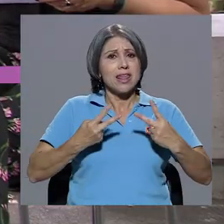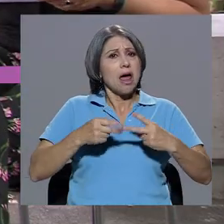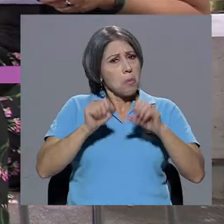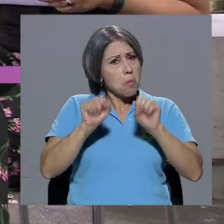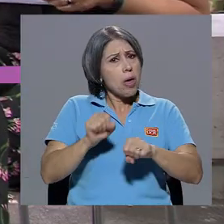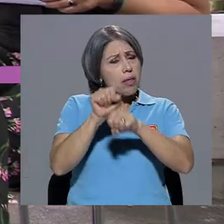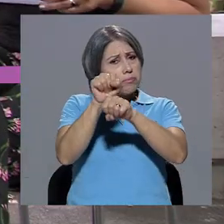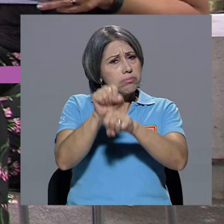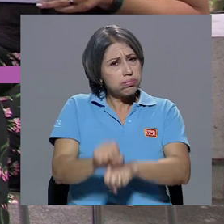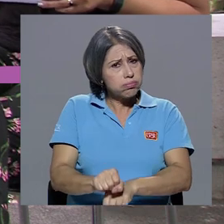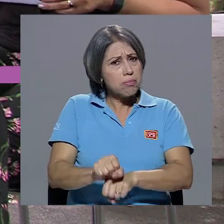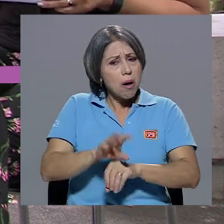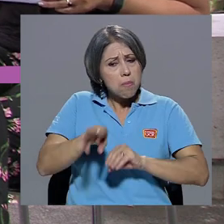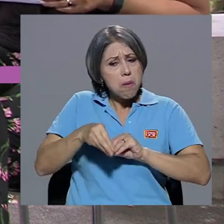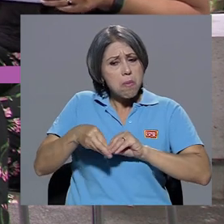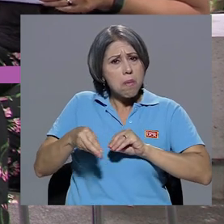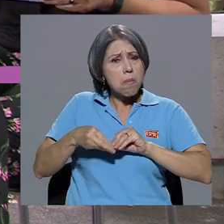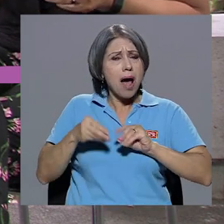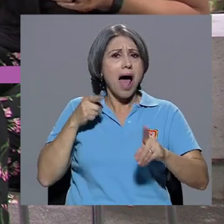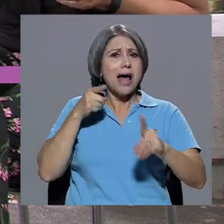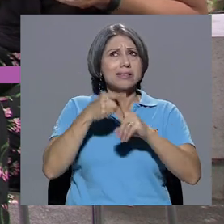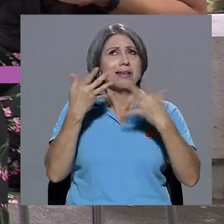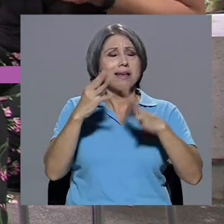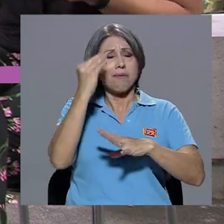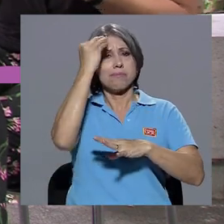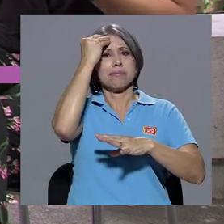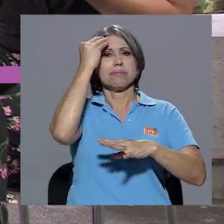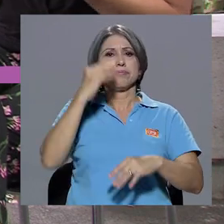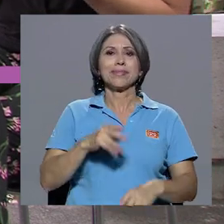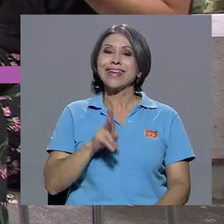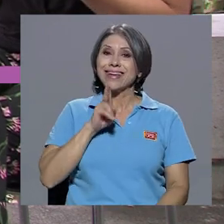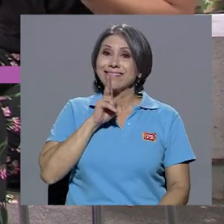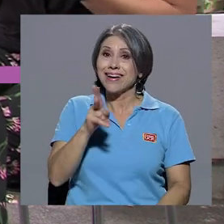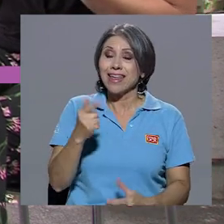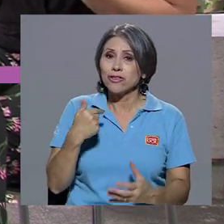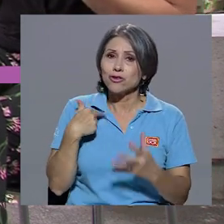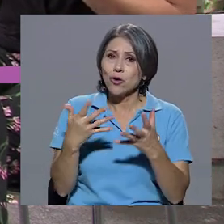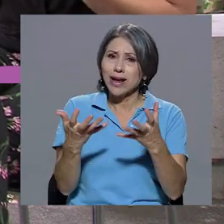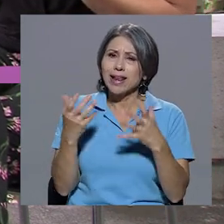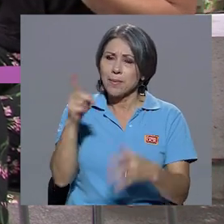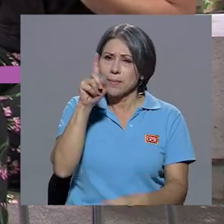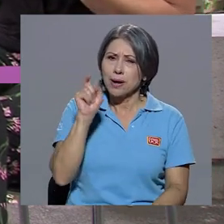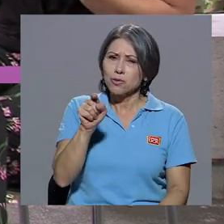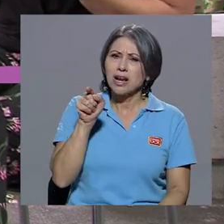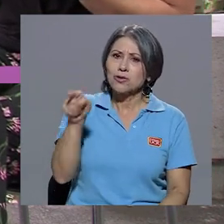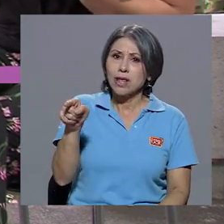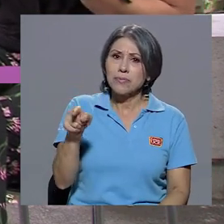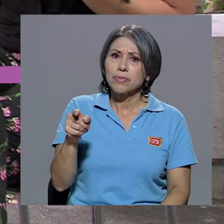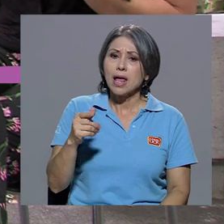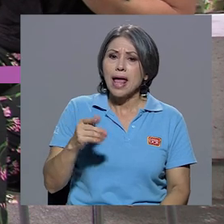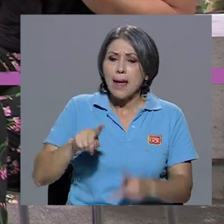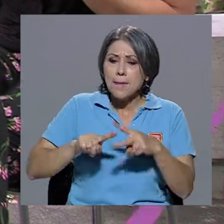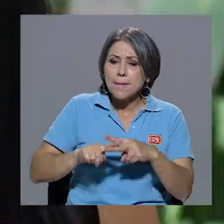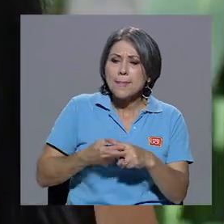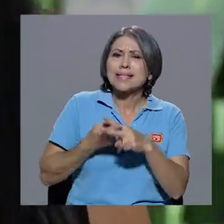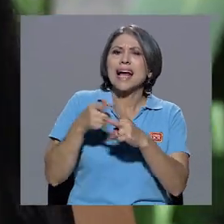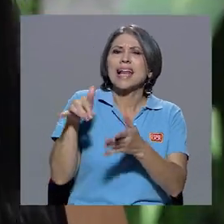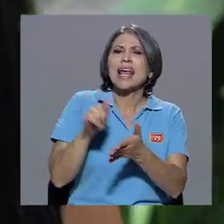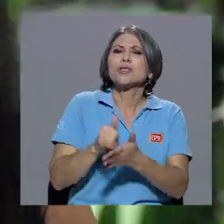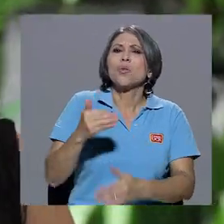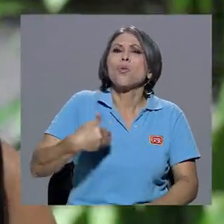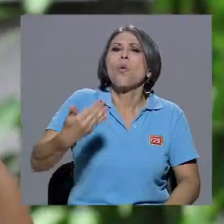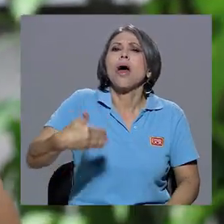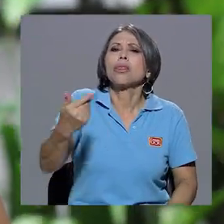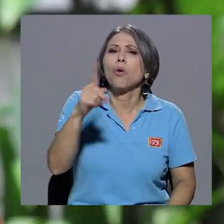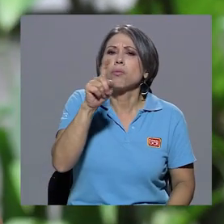como hábitos e ir sumándolos en nuestro día a día hasta que los enraicemos. Sí, en realidad vieras que yo te quería preguntar cuándo empezar a hacer esto, cuándo